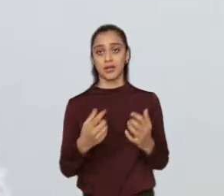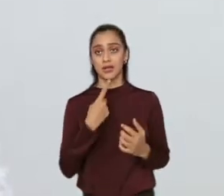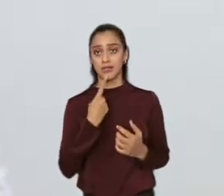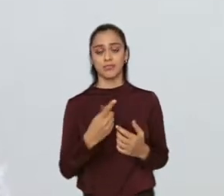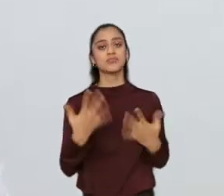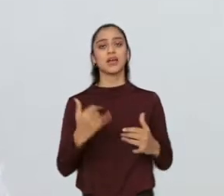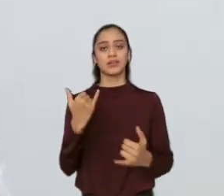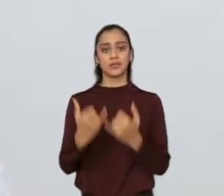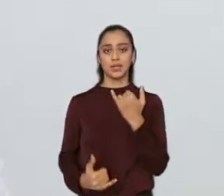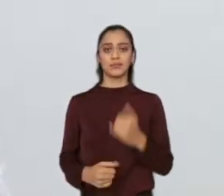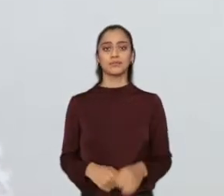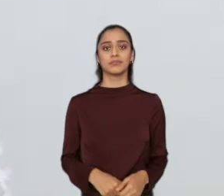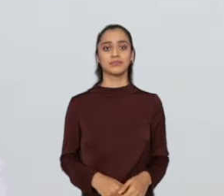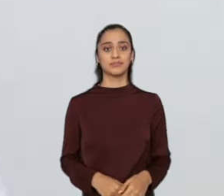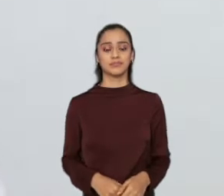decir que ya terminé.